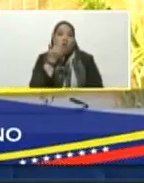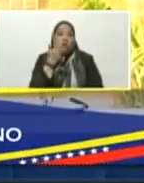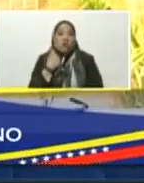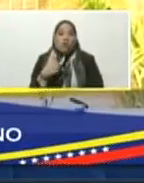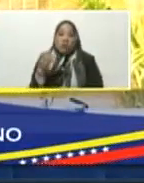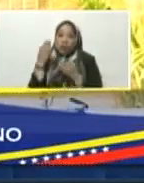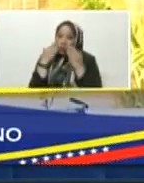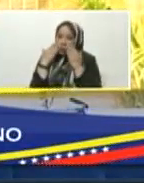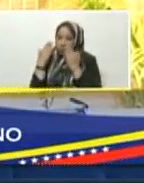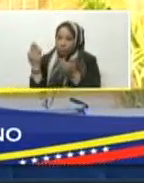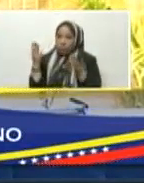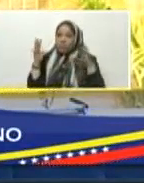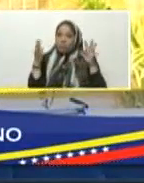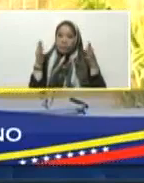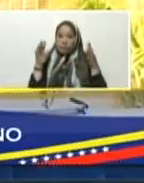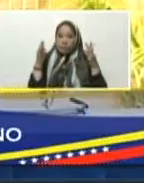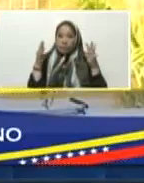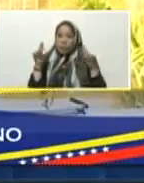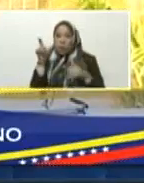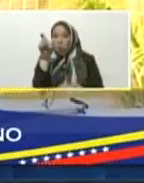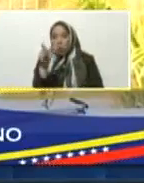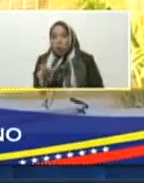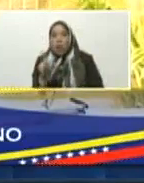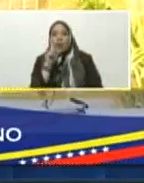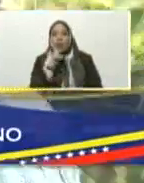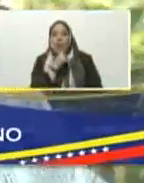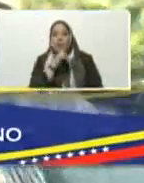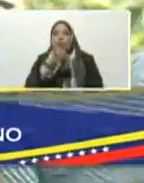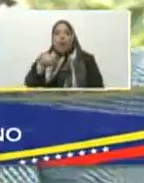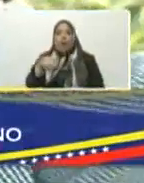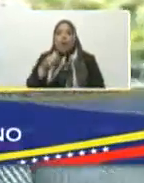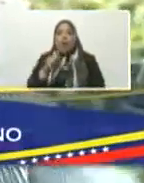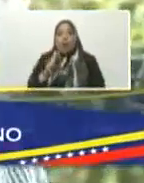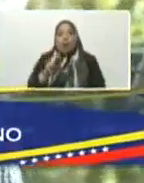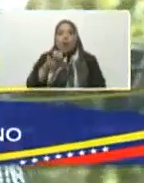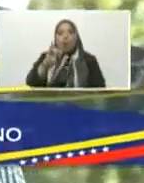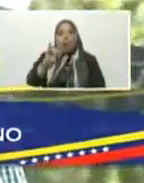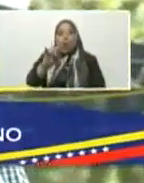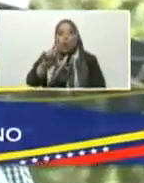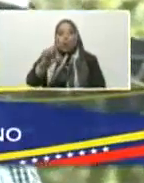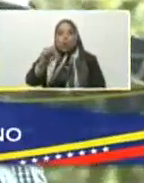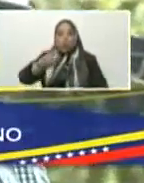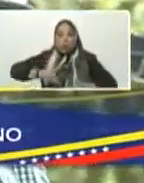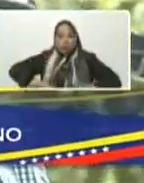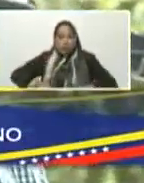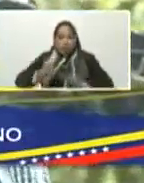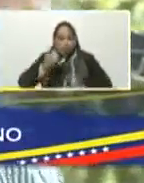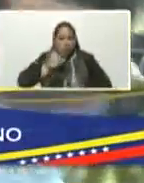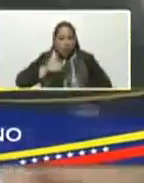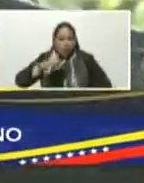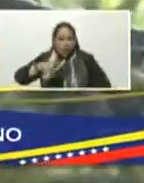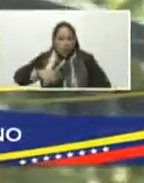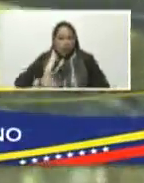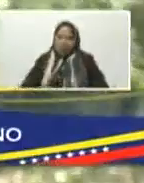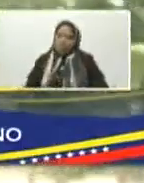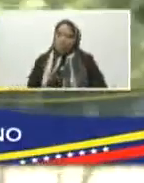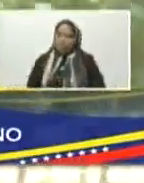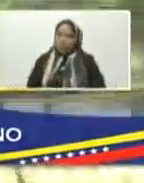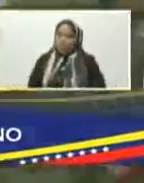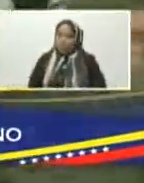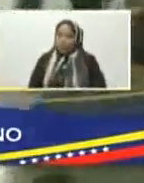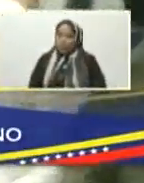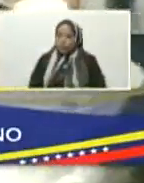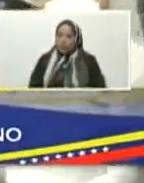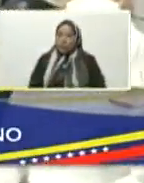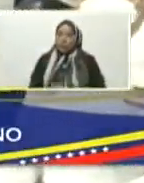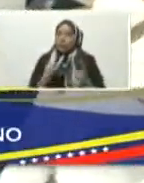Fuenmayor. Julio César, mi saludo. Valencianos y valencianas. Igualmente está